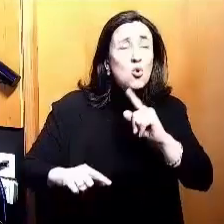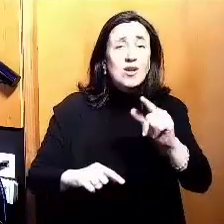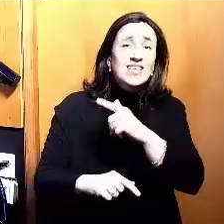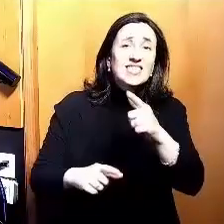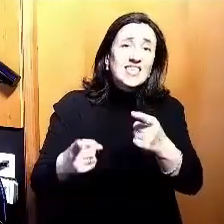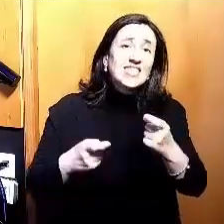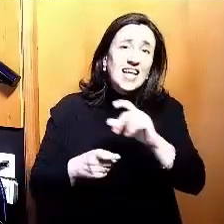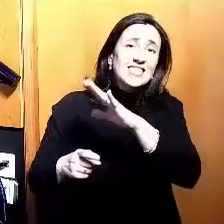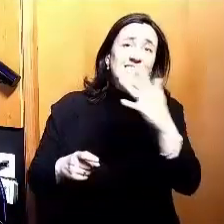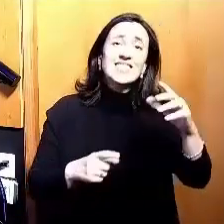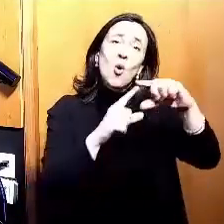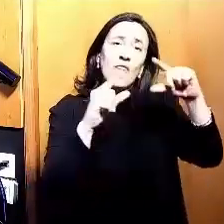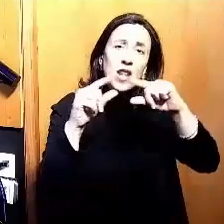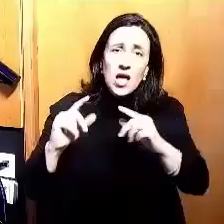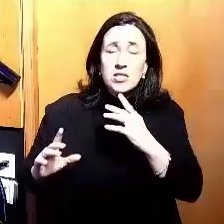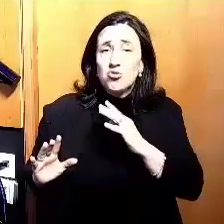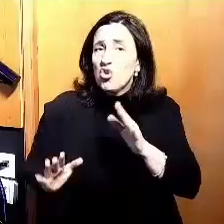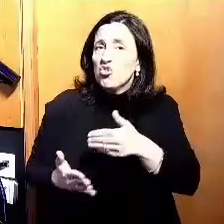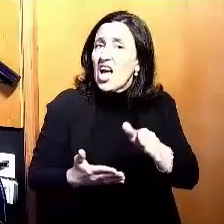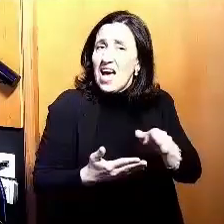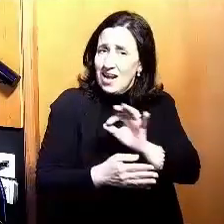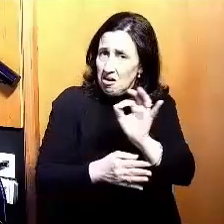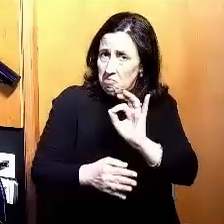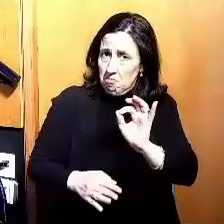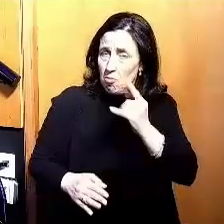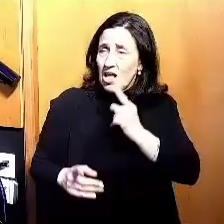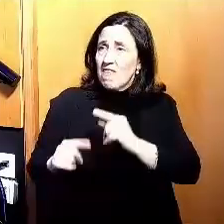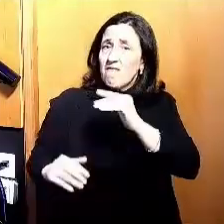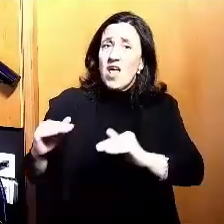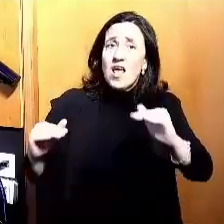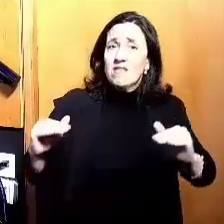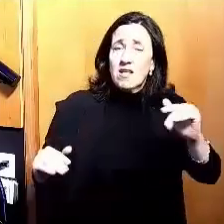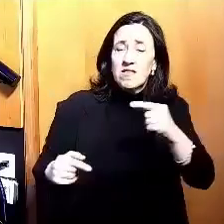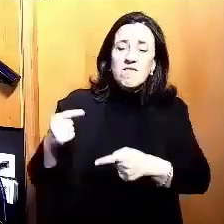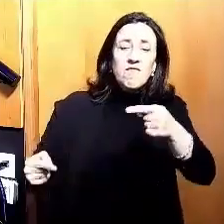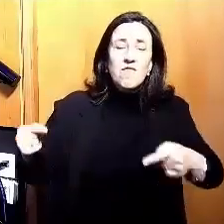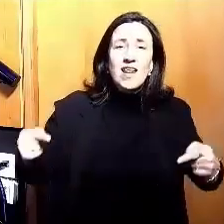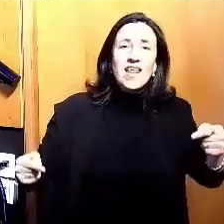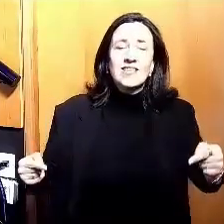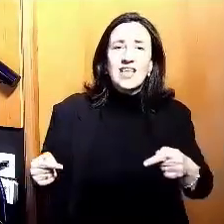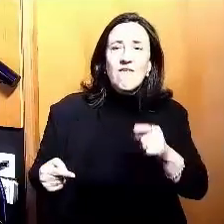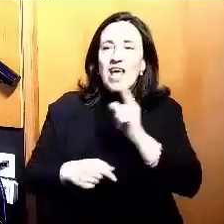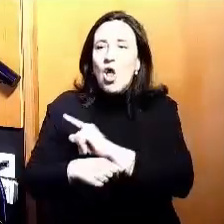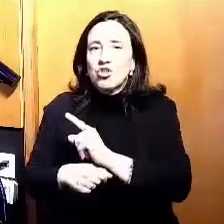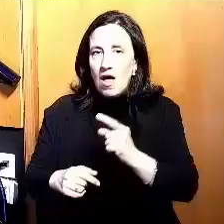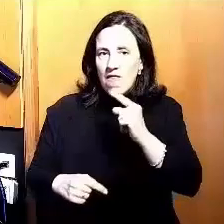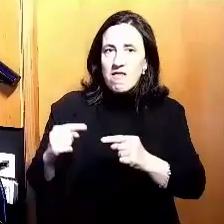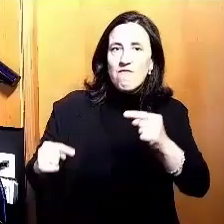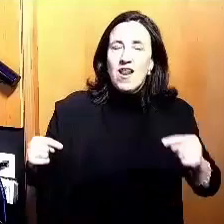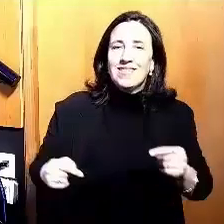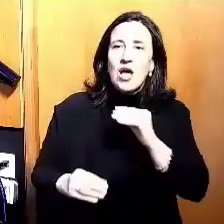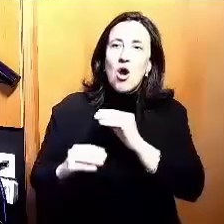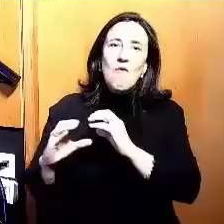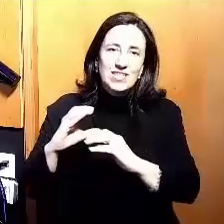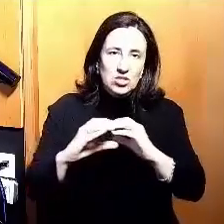estrellas, hay gente que... Digo, entonces yo no sacaría nada porque las diferentes velocidades representan diferentes conversaciones también. Pero pregunto también